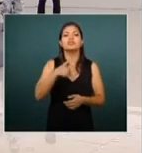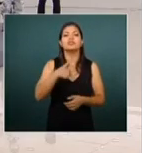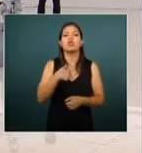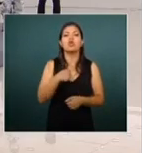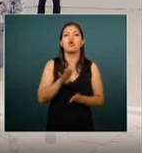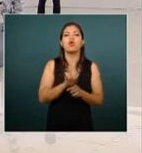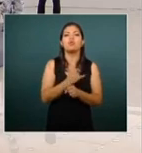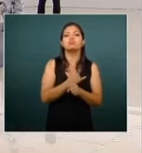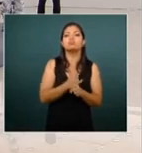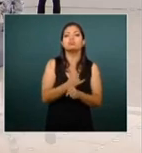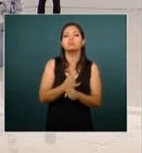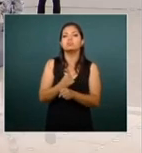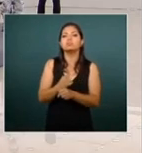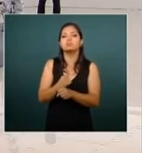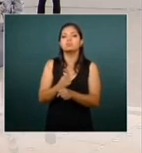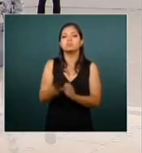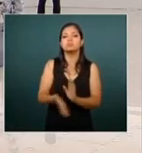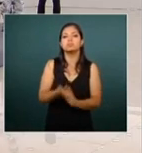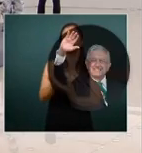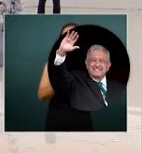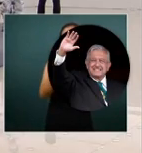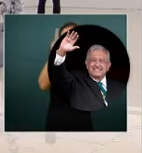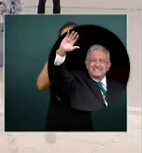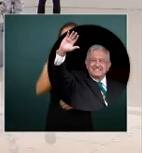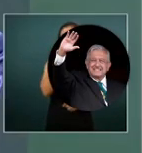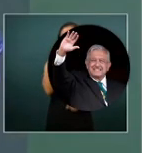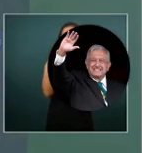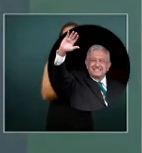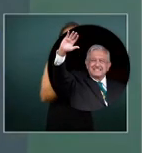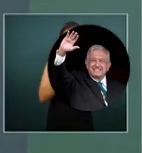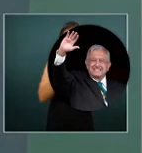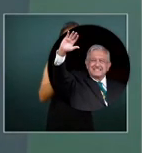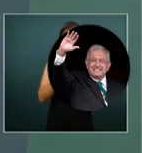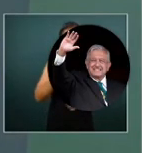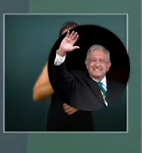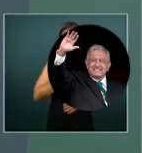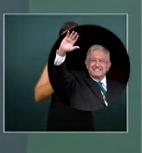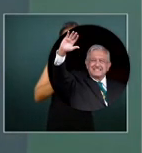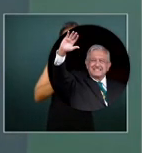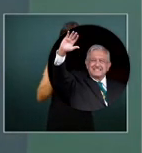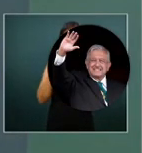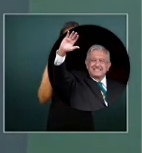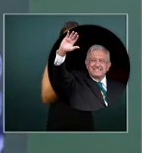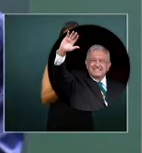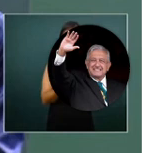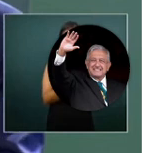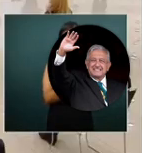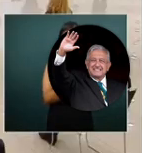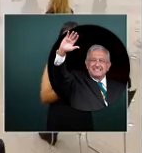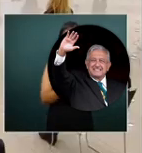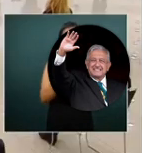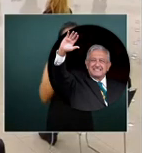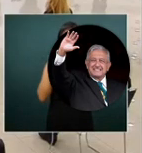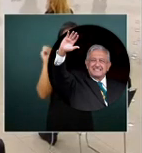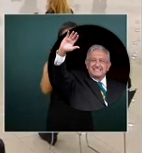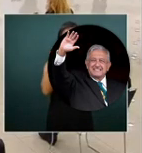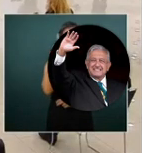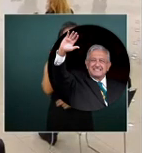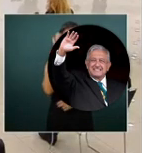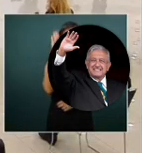obra para la Secretaría de Comunicaciones es otro de mis trabajos que tengo muy bien nos vemos mañana